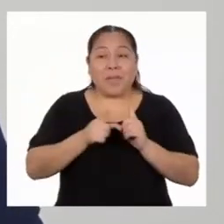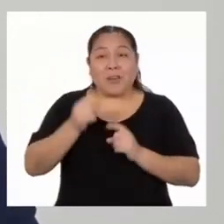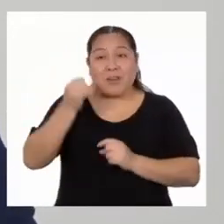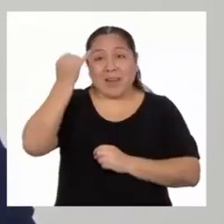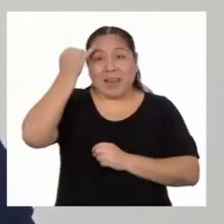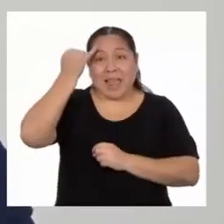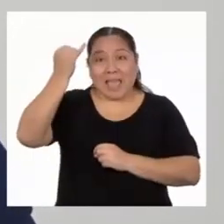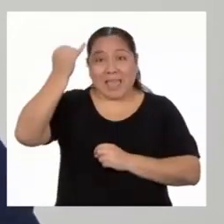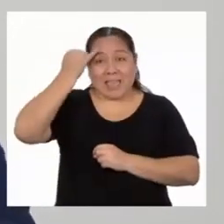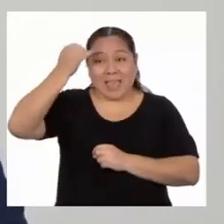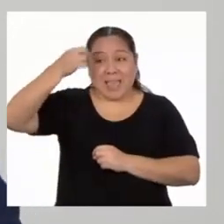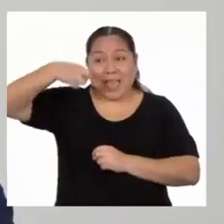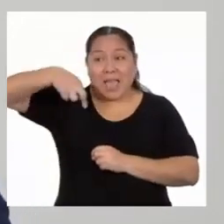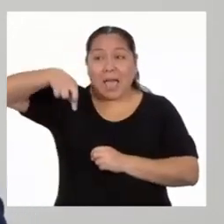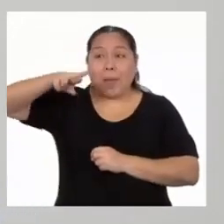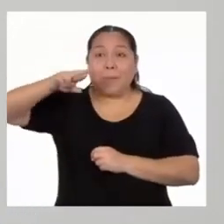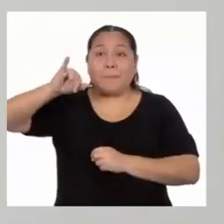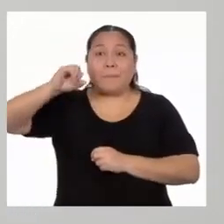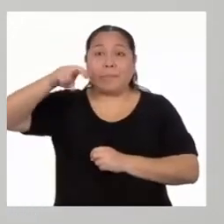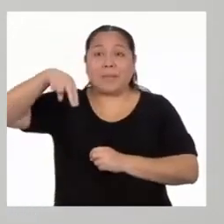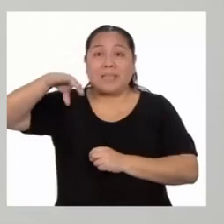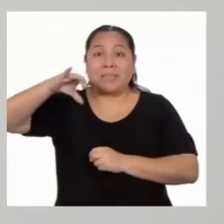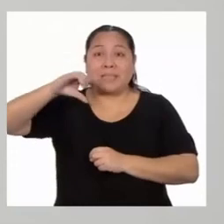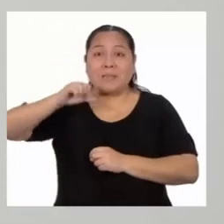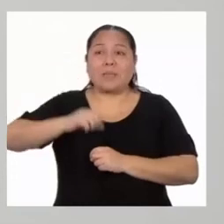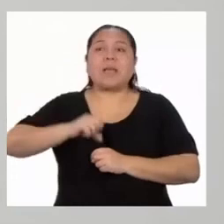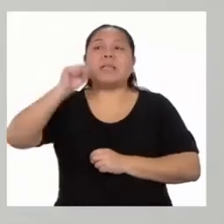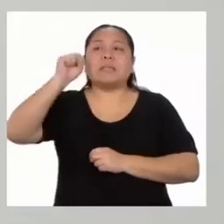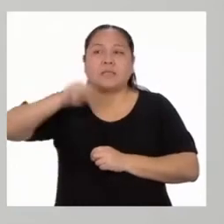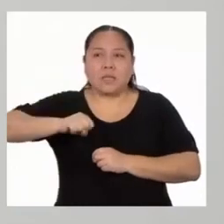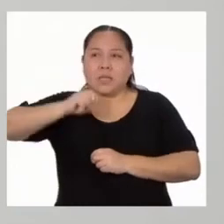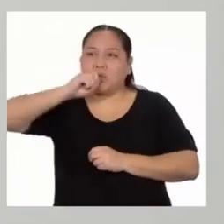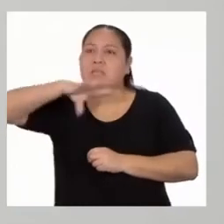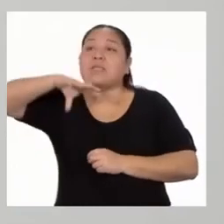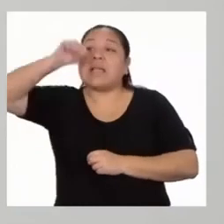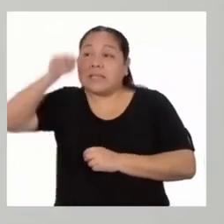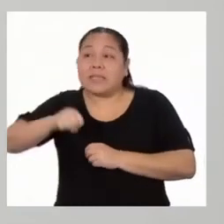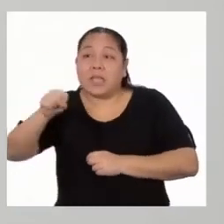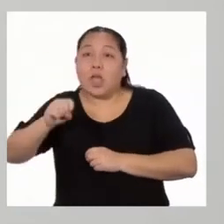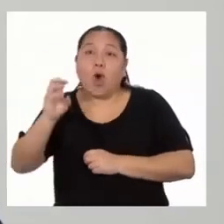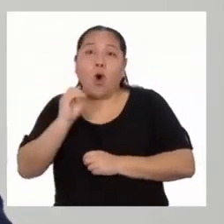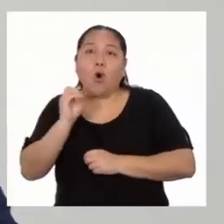principal afirma o niega algo del tema.